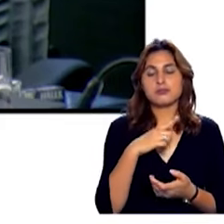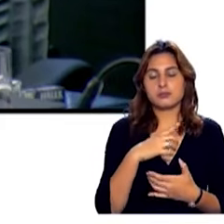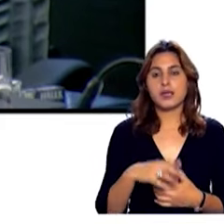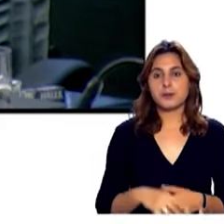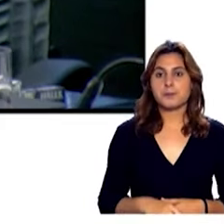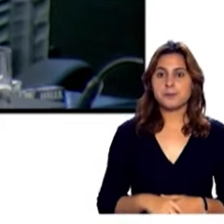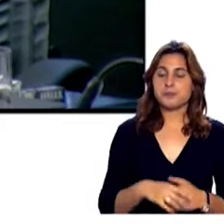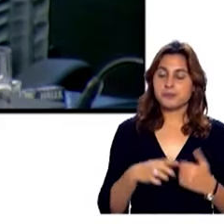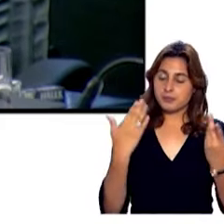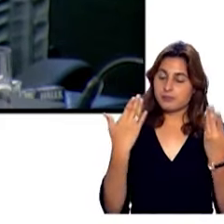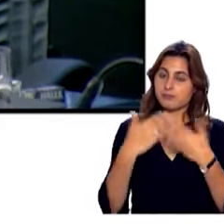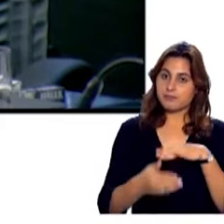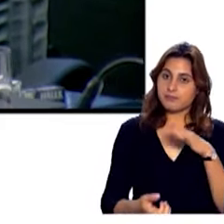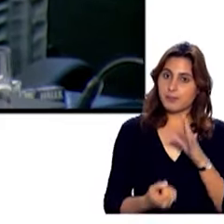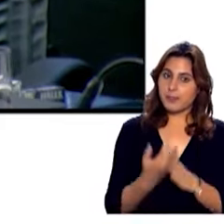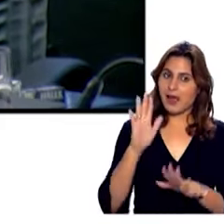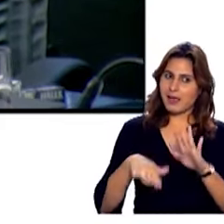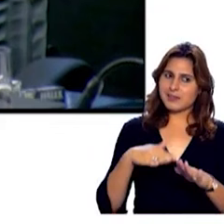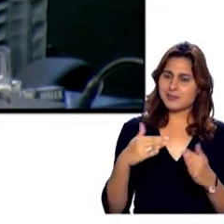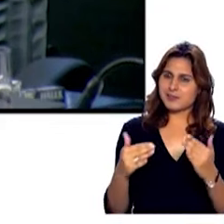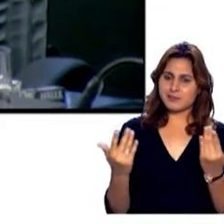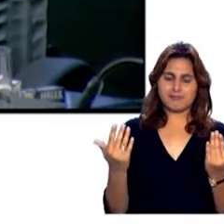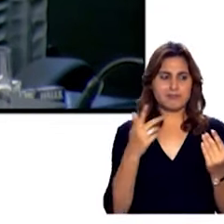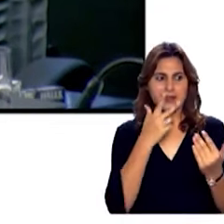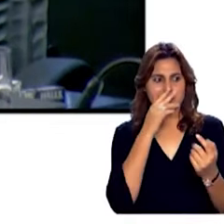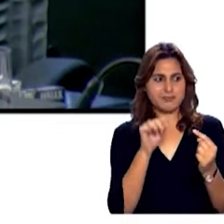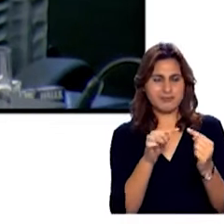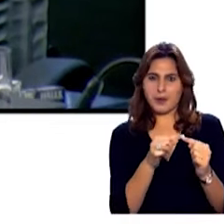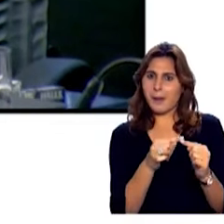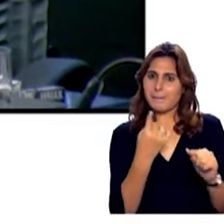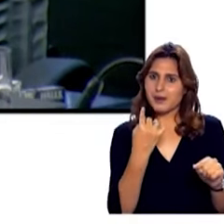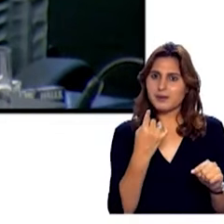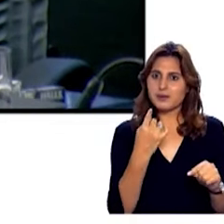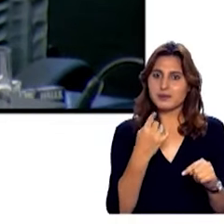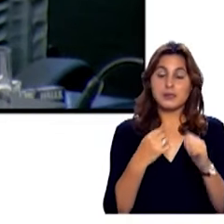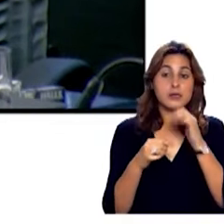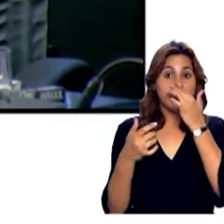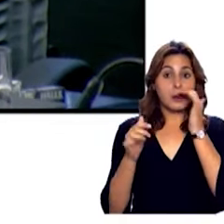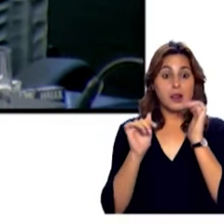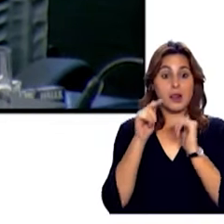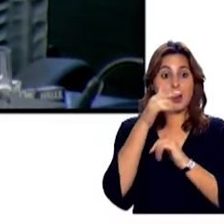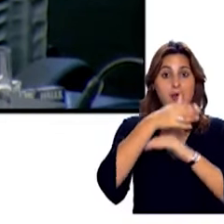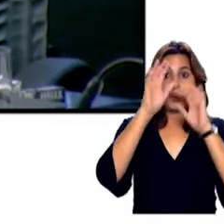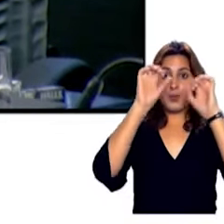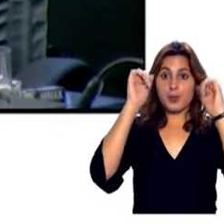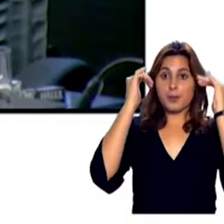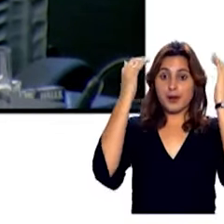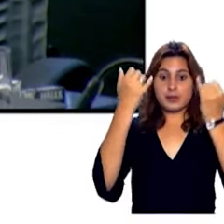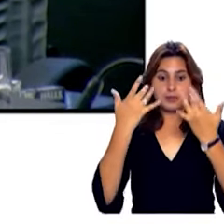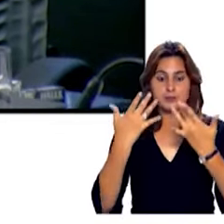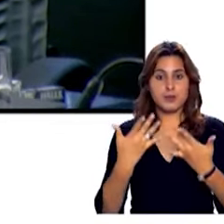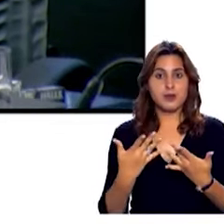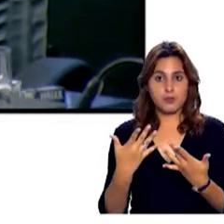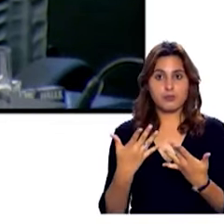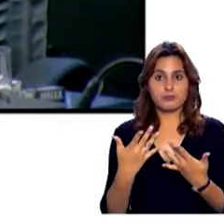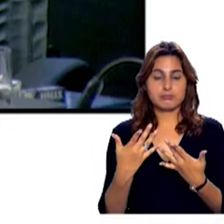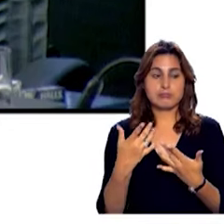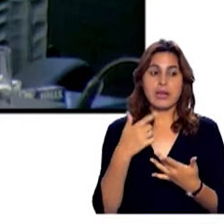coincidamos con Ella si el tribunal ha explicado su decisión Y ha condenado de Una forma razonada Y razonable